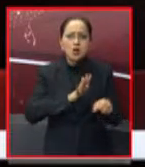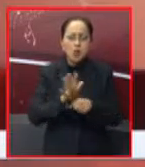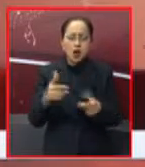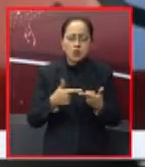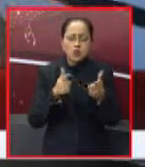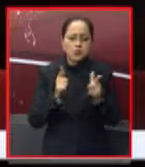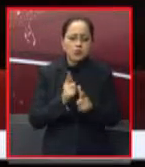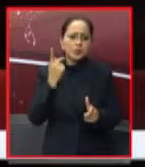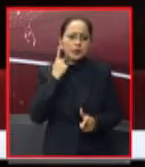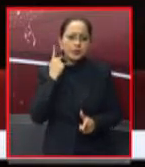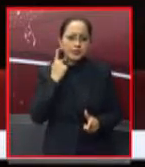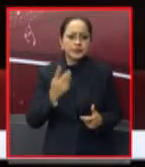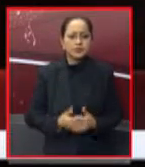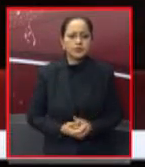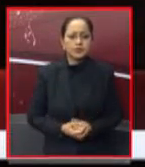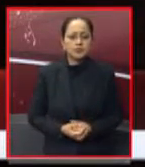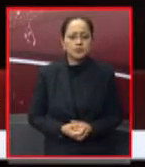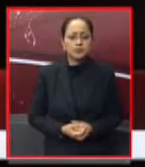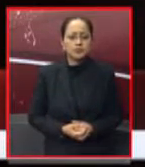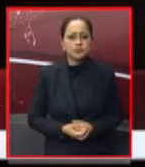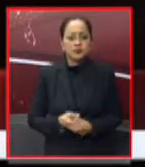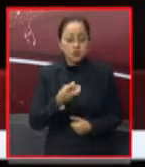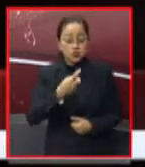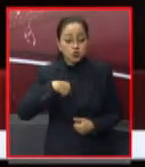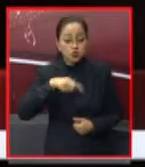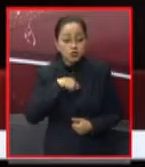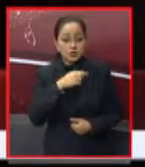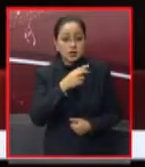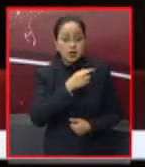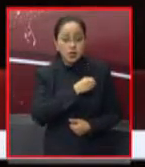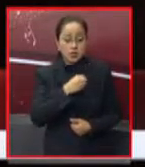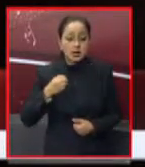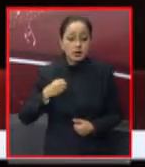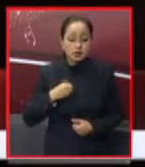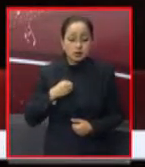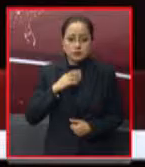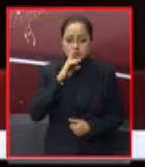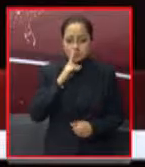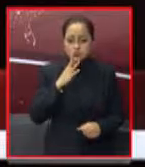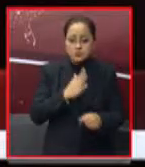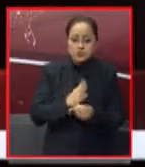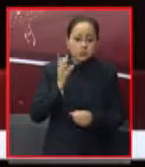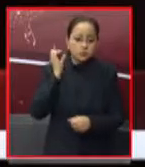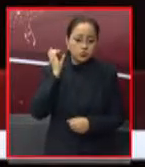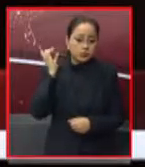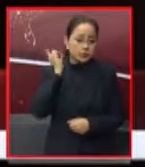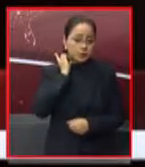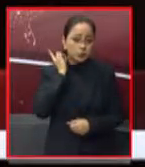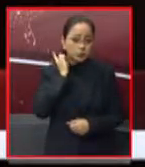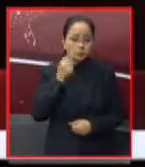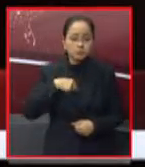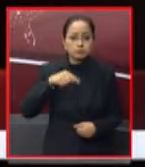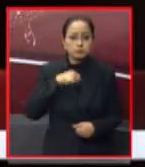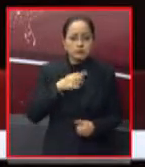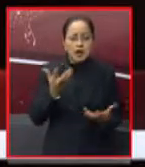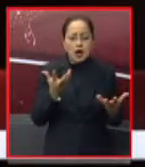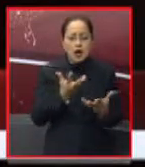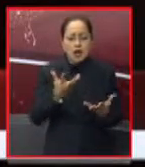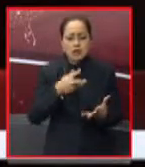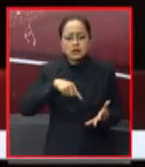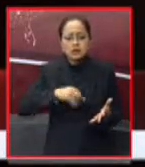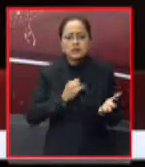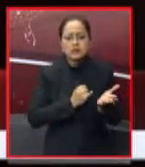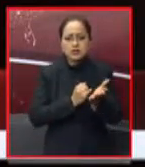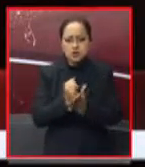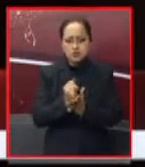políticos. Esto forma parte de nuestra obligación como autoridad legislativa. Cada acción legal, cada acción que se tome